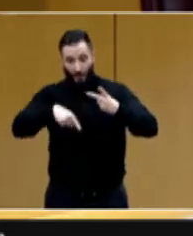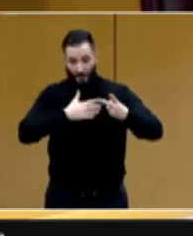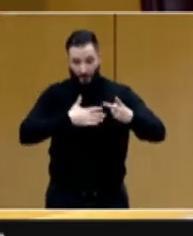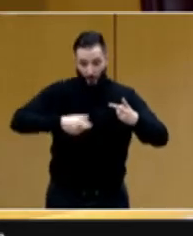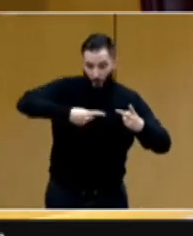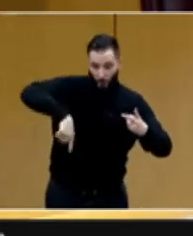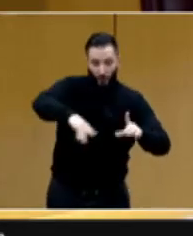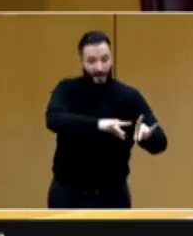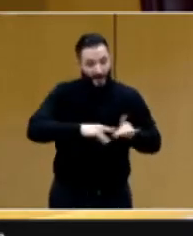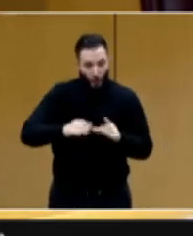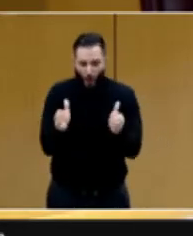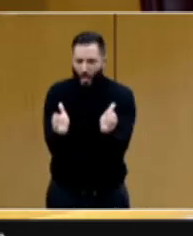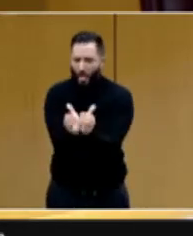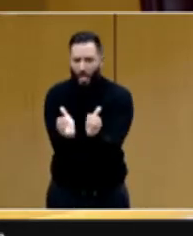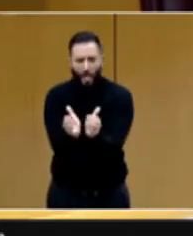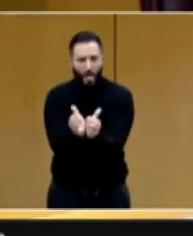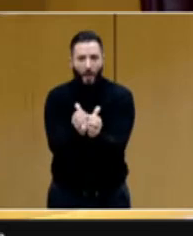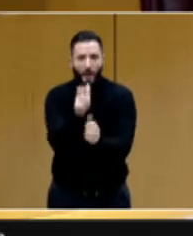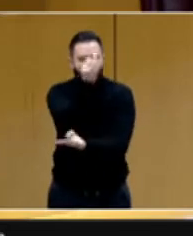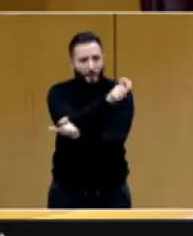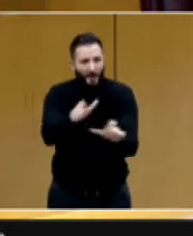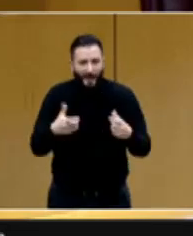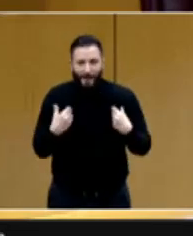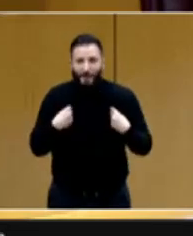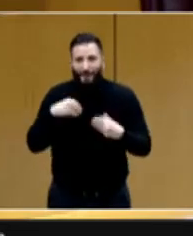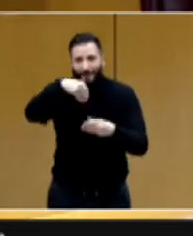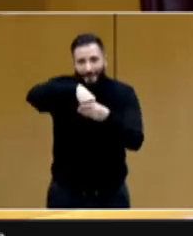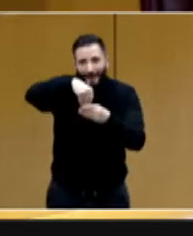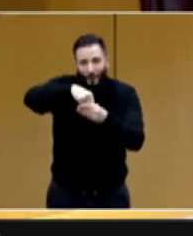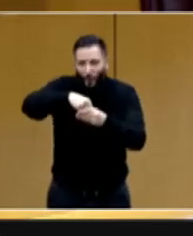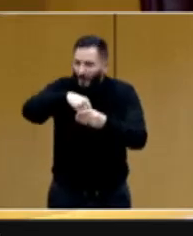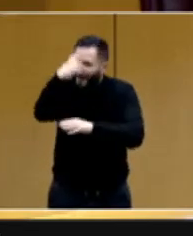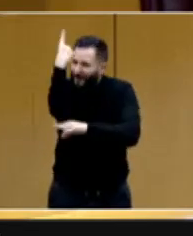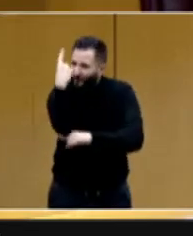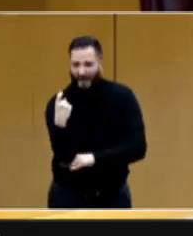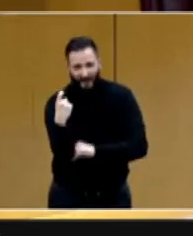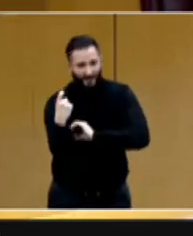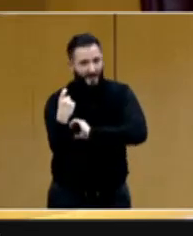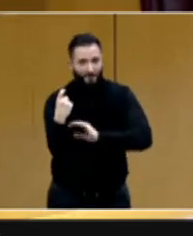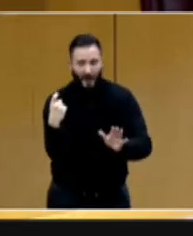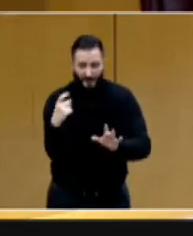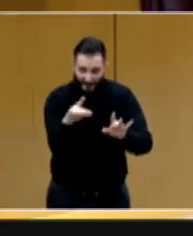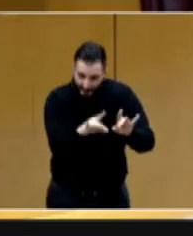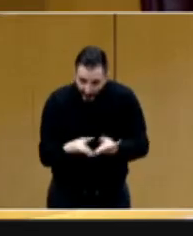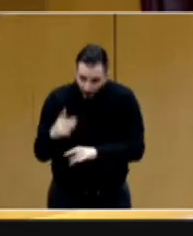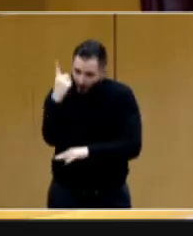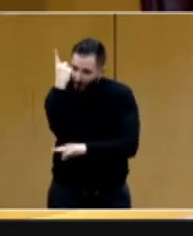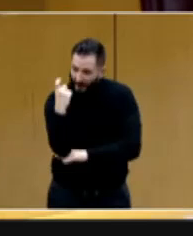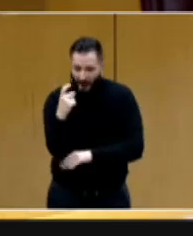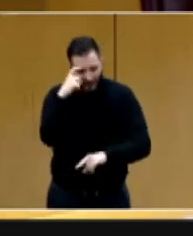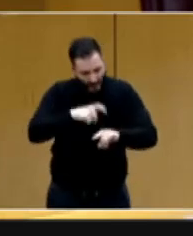con una población muy fija en ese territorio con una personalidad territorial muy importante